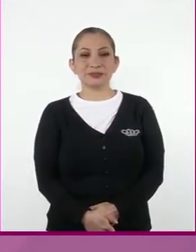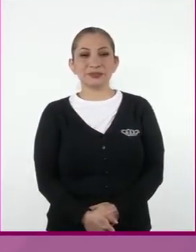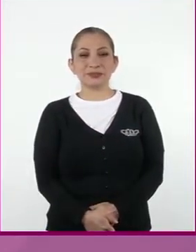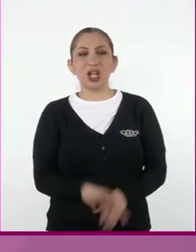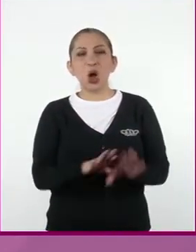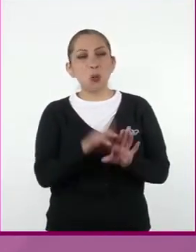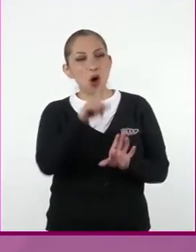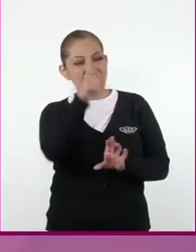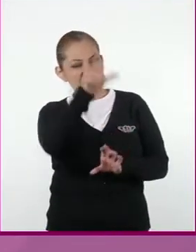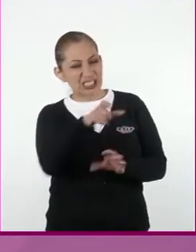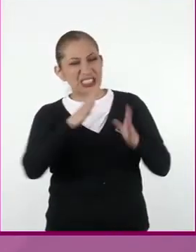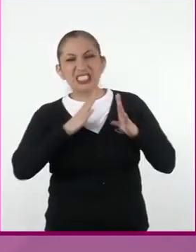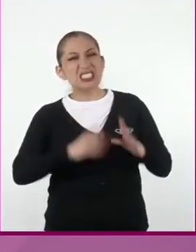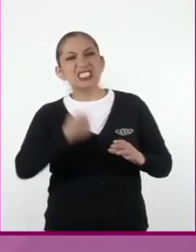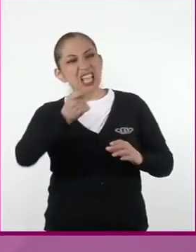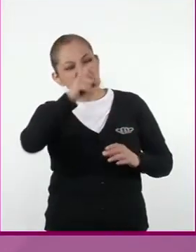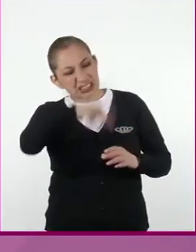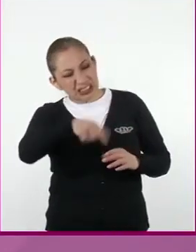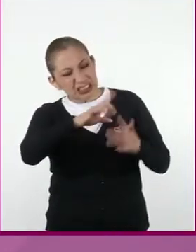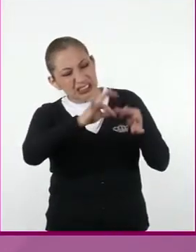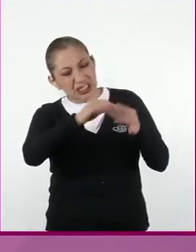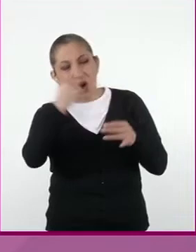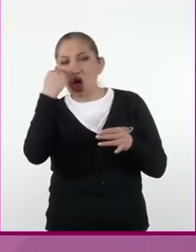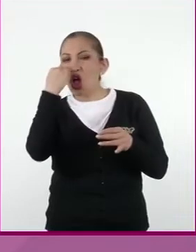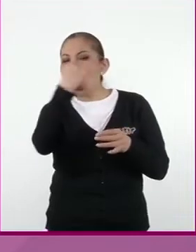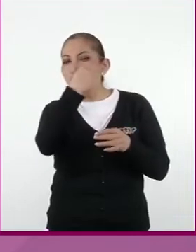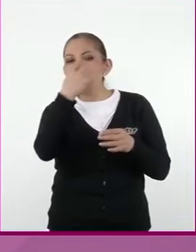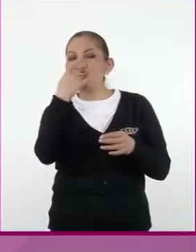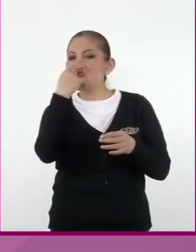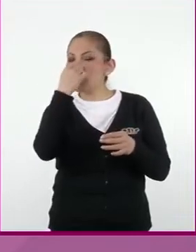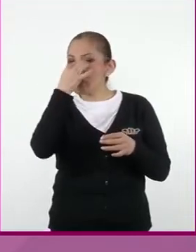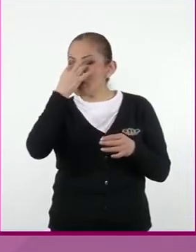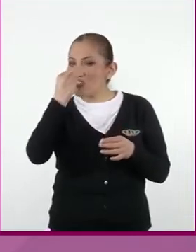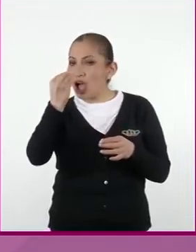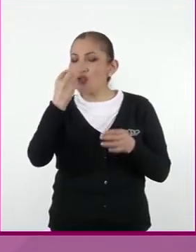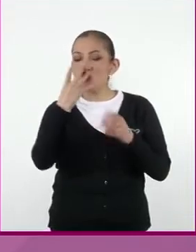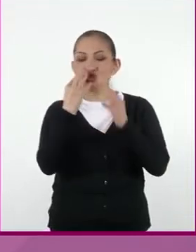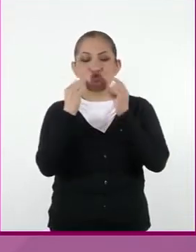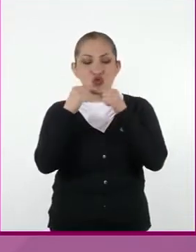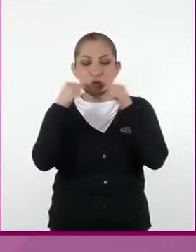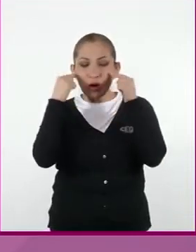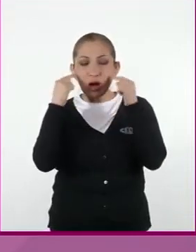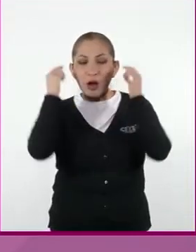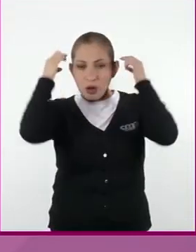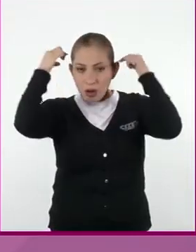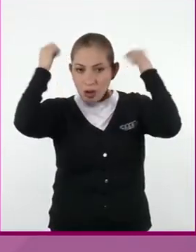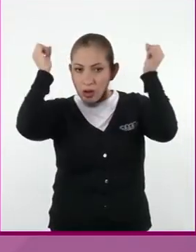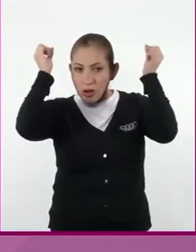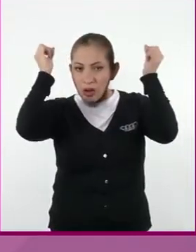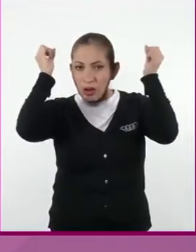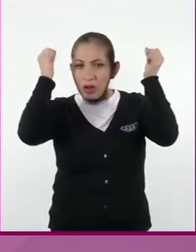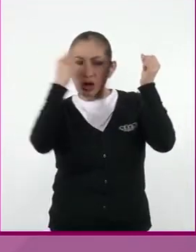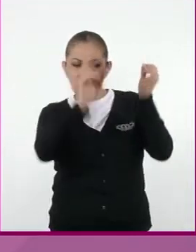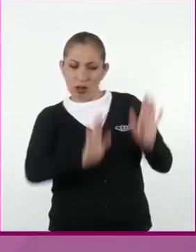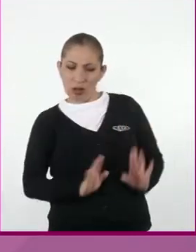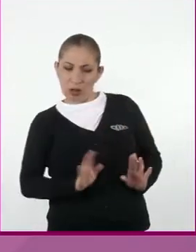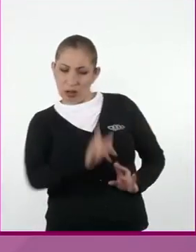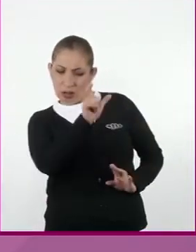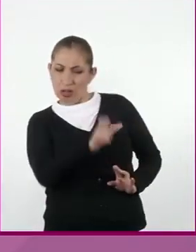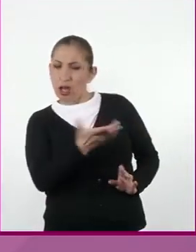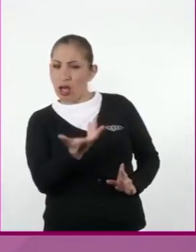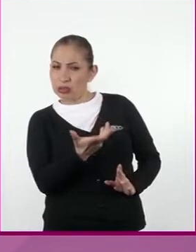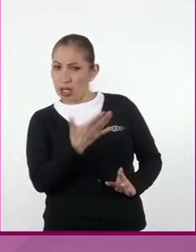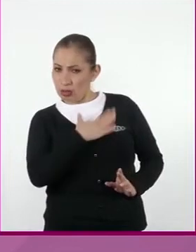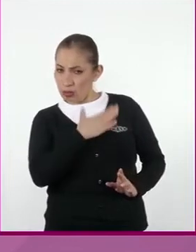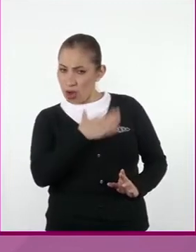¿Cómo es físicamente? ¿Cómo son sus ojos, su nariz, su boca, sus orejas? ¿Qué actitud tiene?